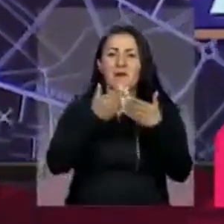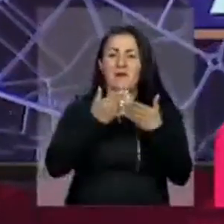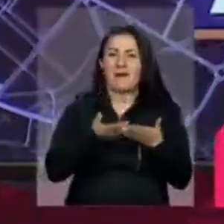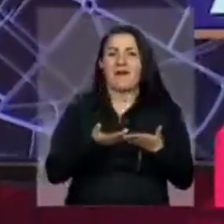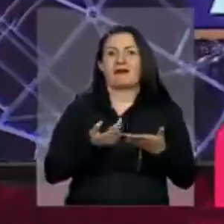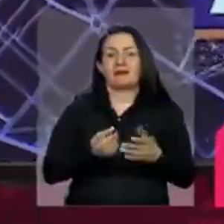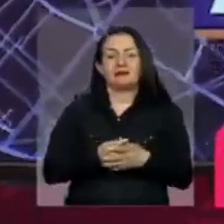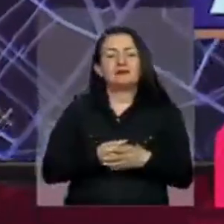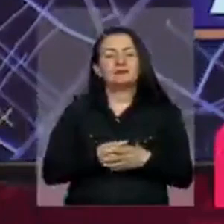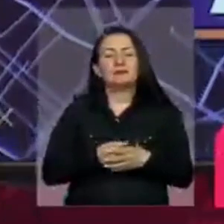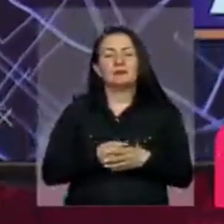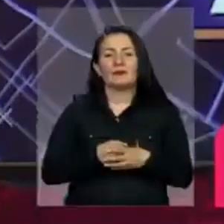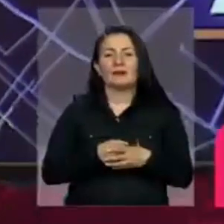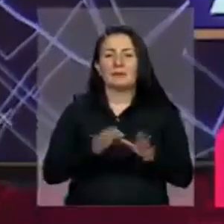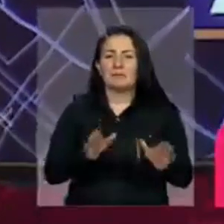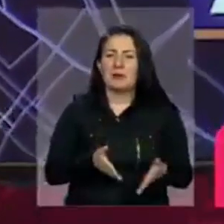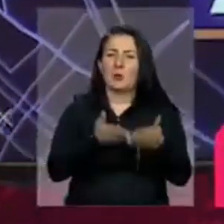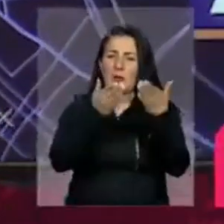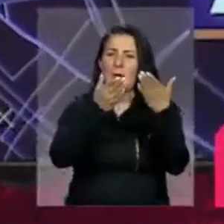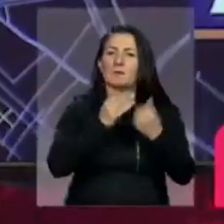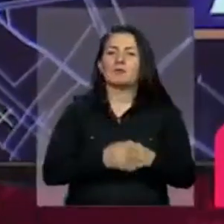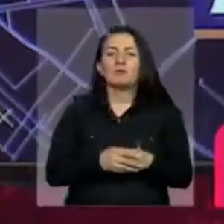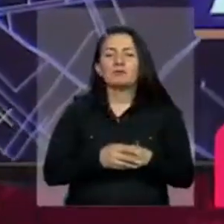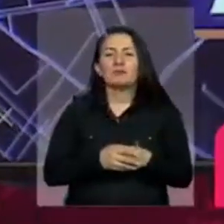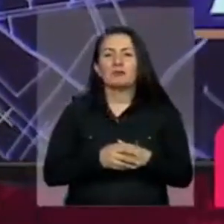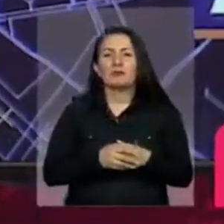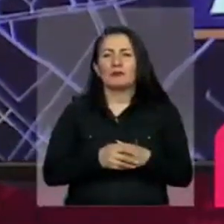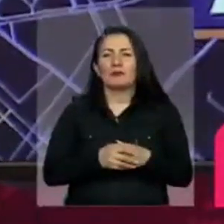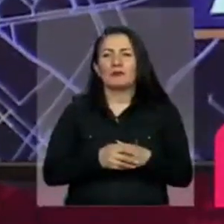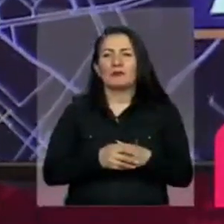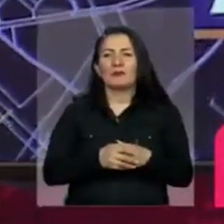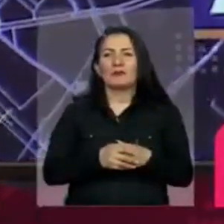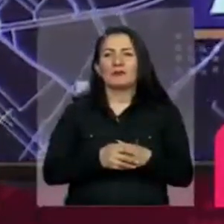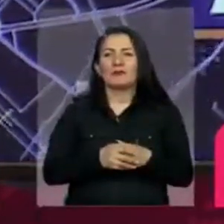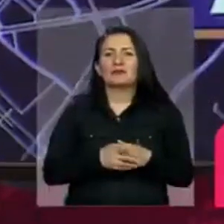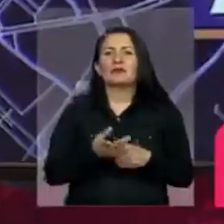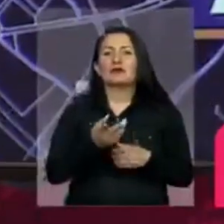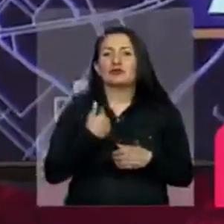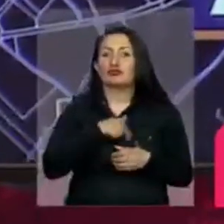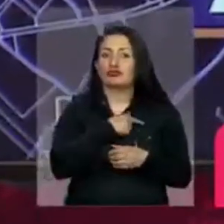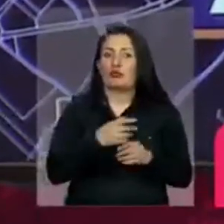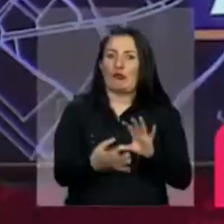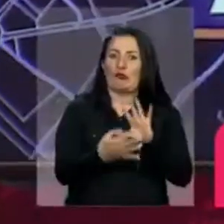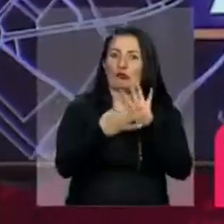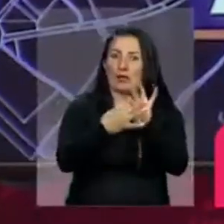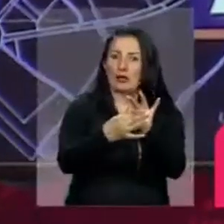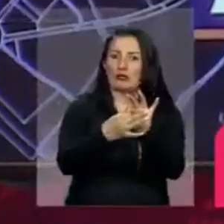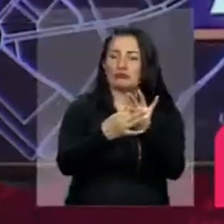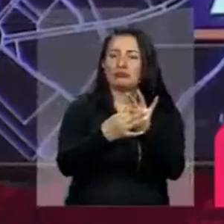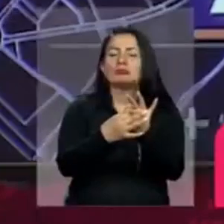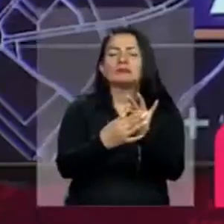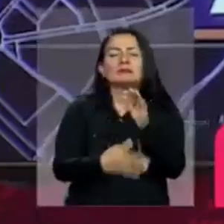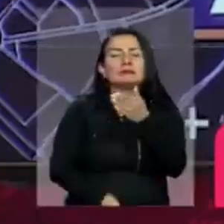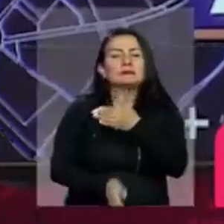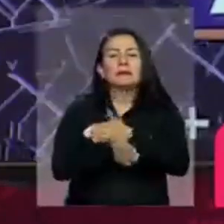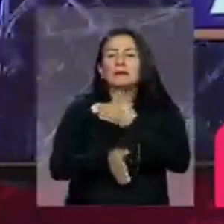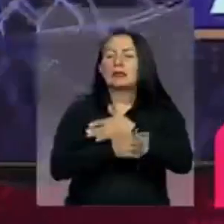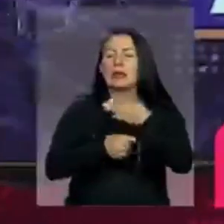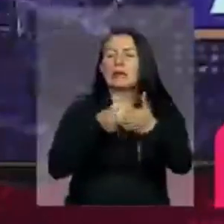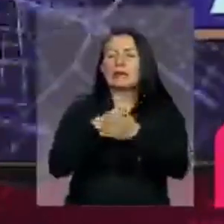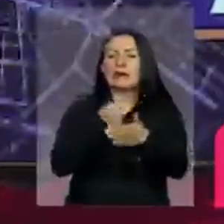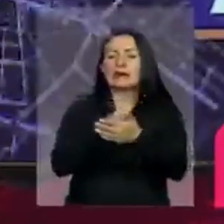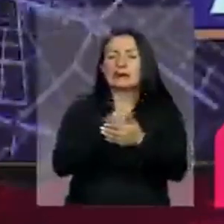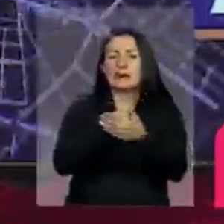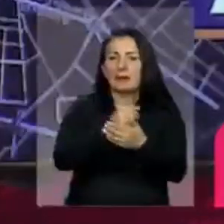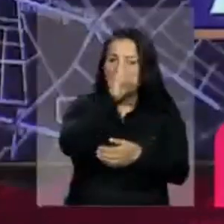peor. Creo que se tiende a mejorar y creo que el mensaje es que nos unamos y siempre intentemos, desde el